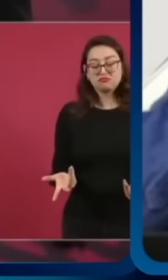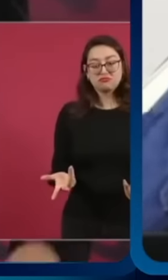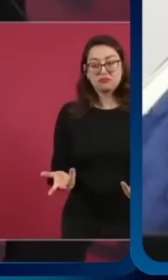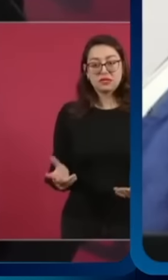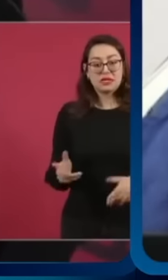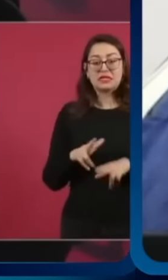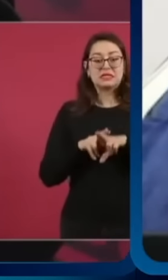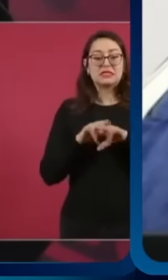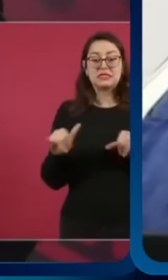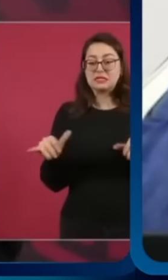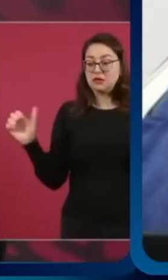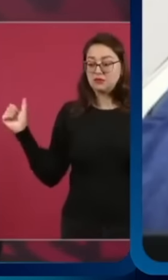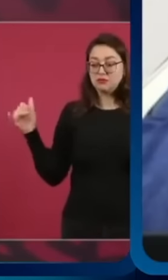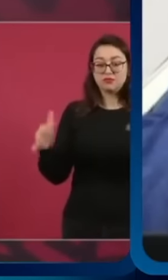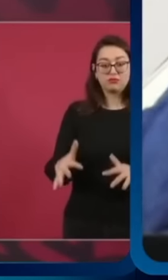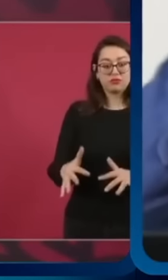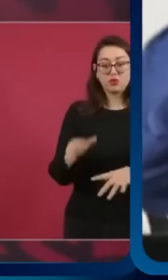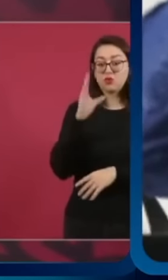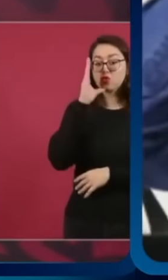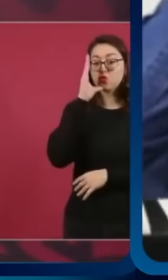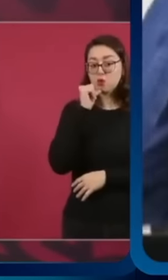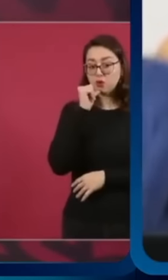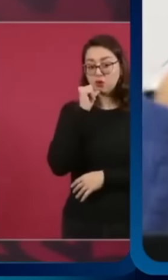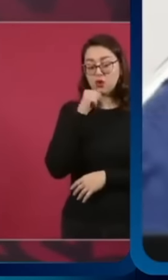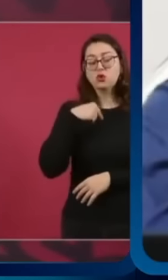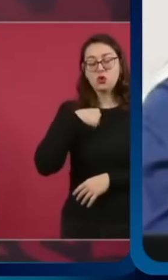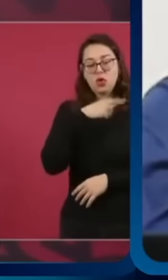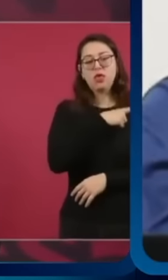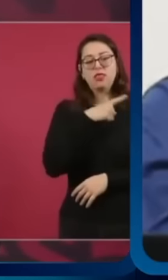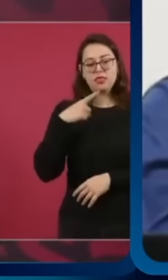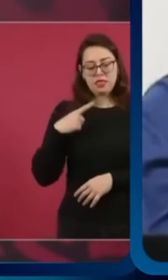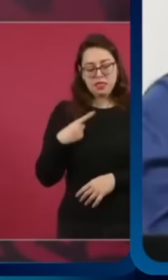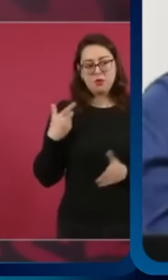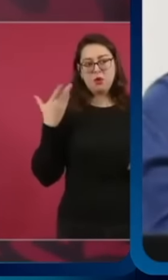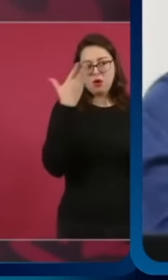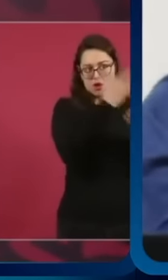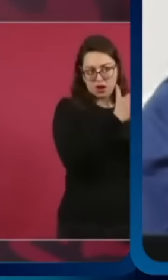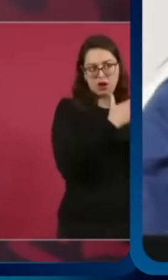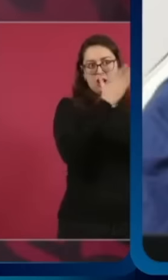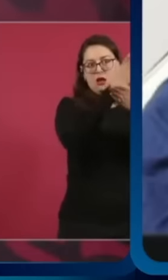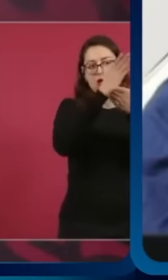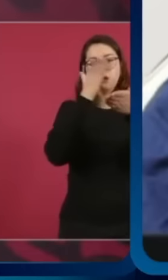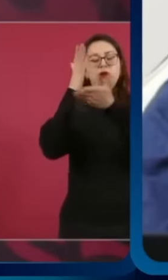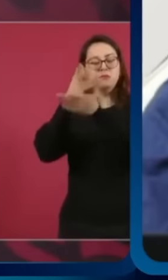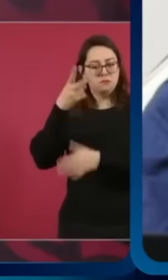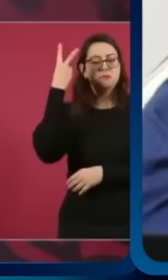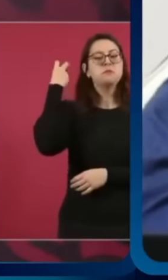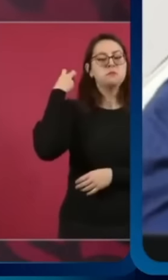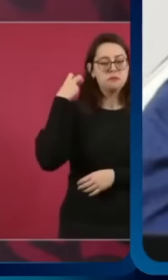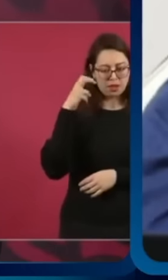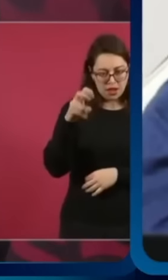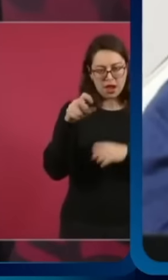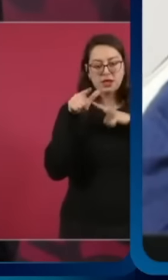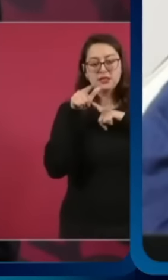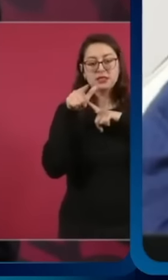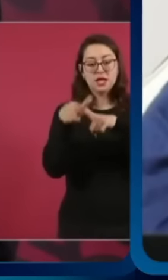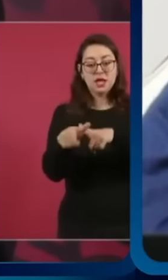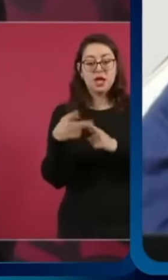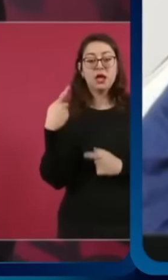reunirme con la gente, voy a seguir supervisando las obras. Eso